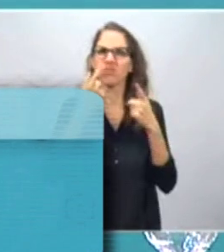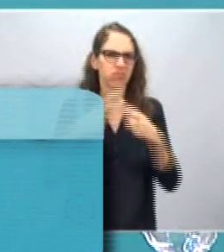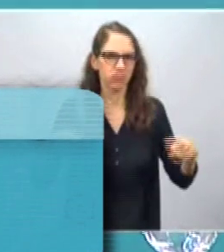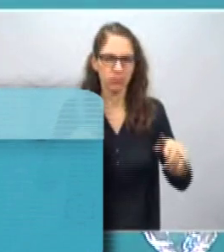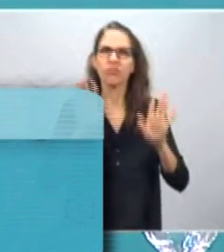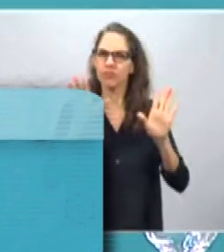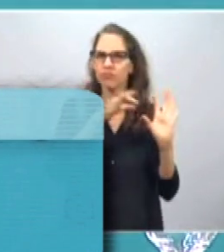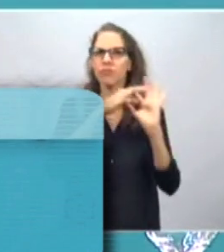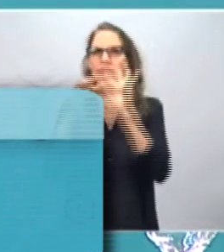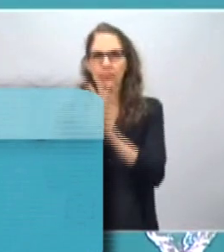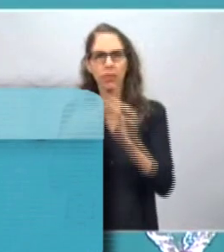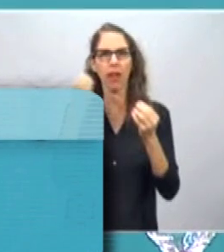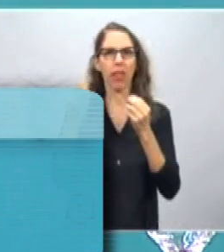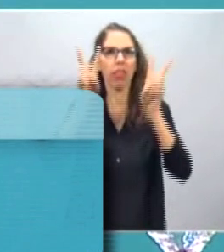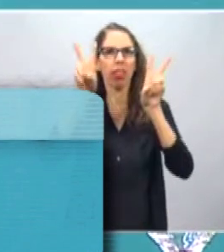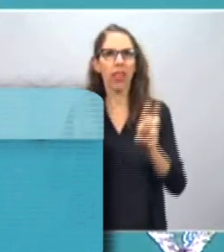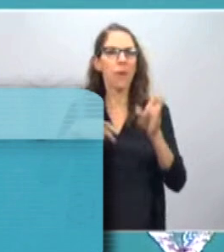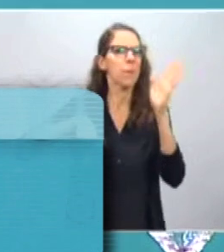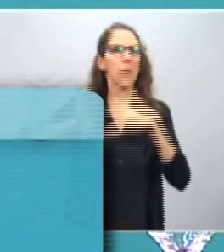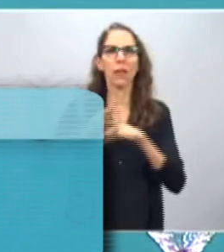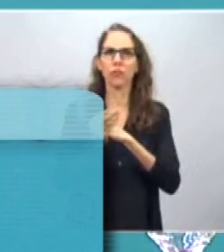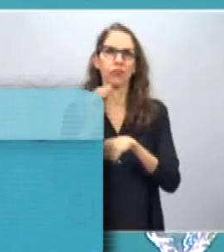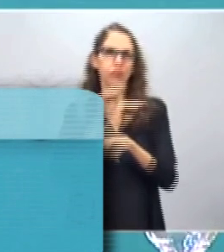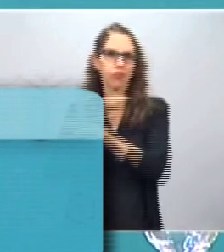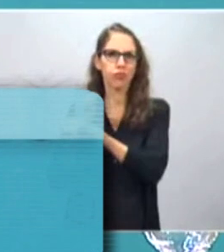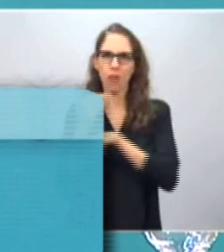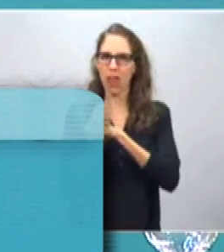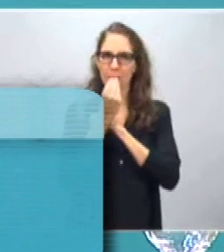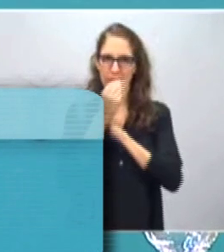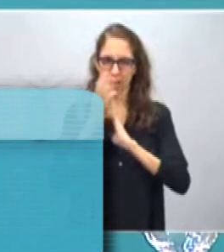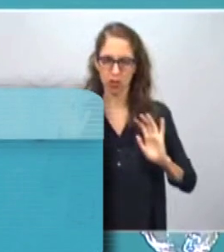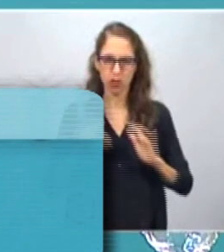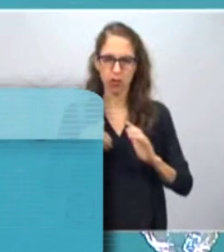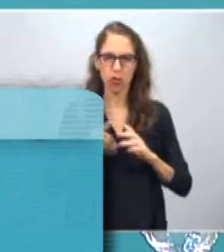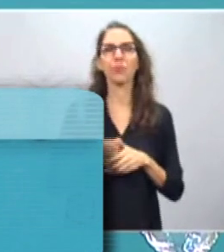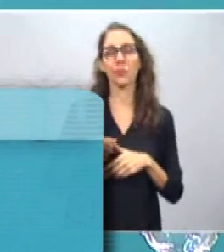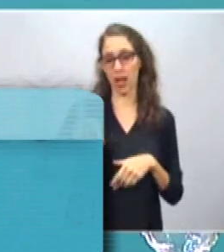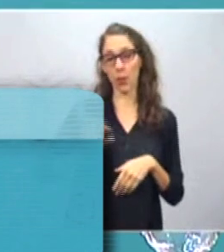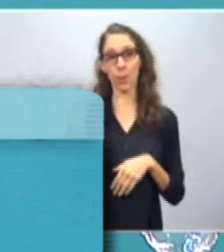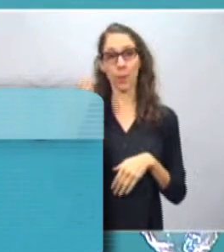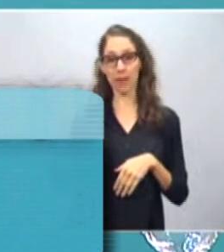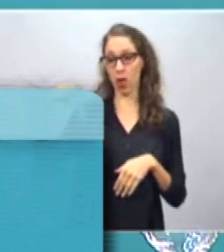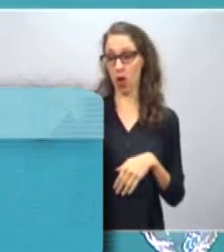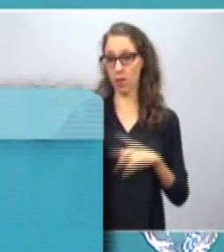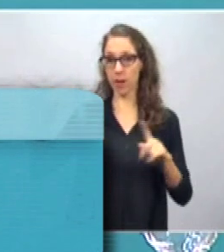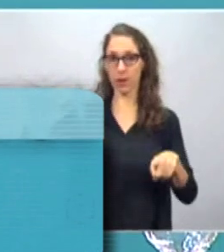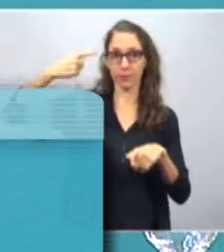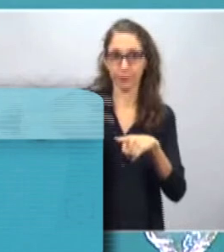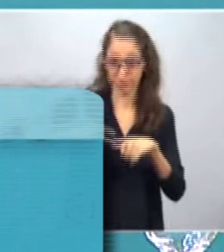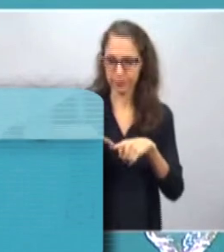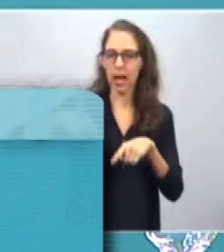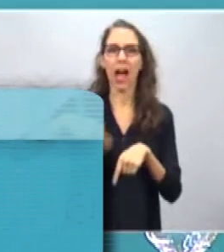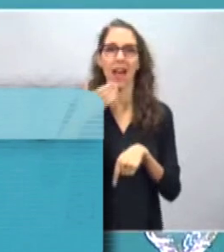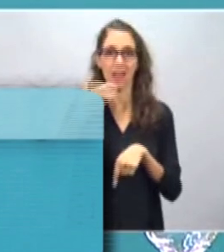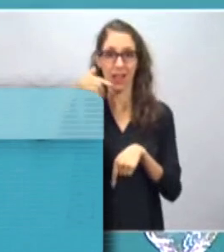particular vinculado al tema de la alimentación. Desde noviembre del año pasado a la fecha, a abril